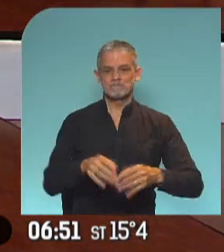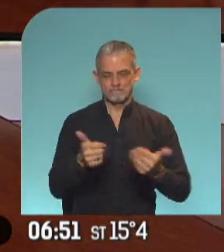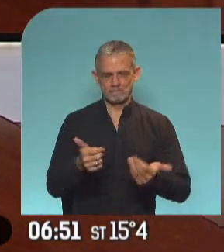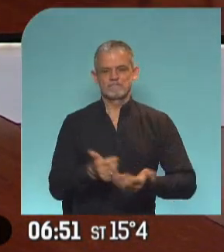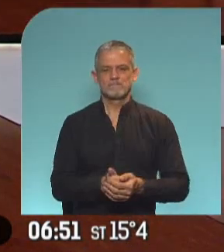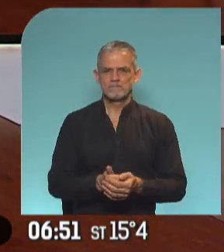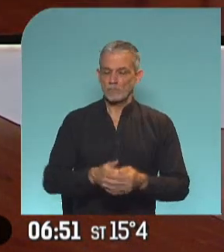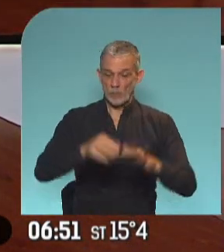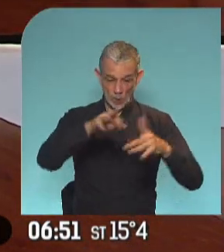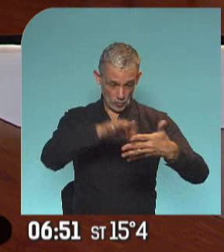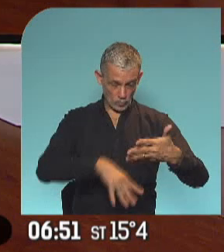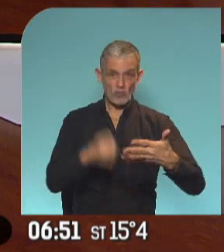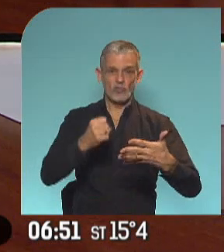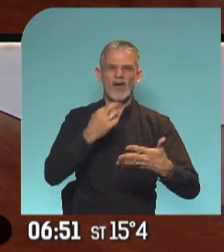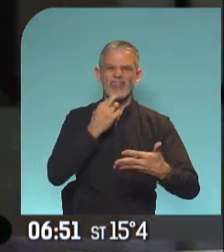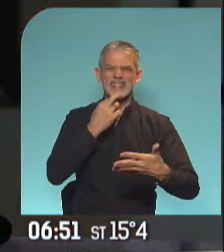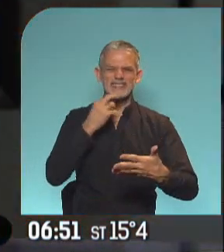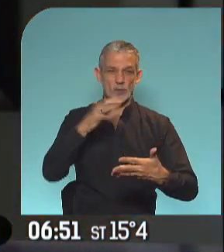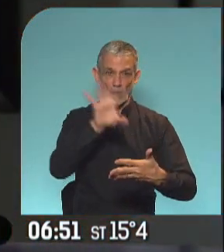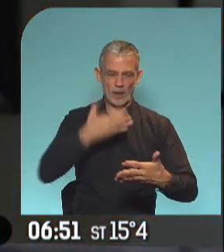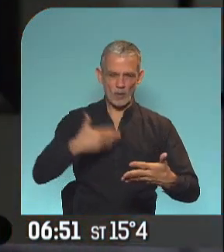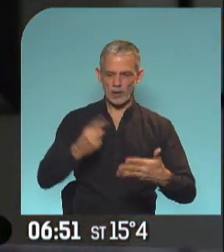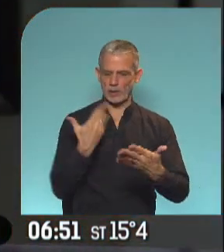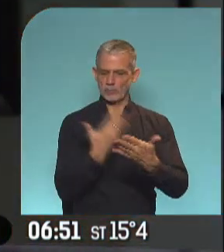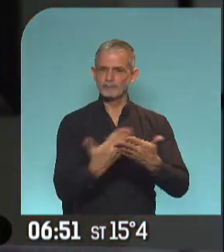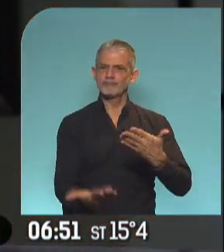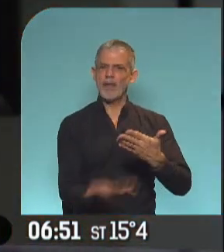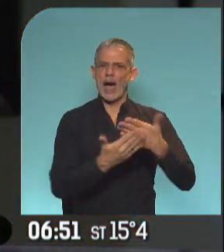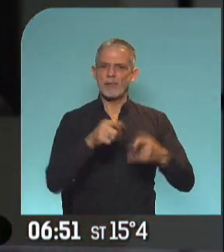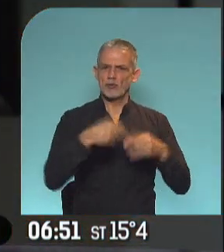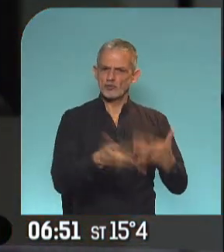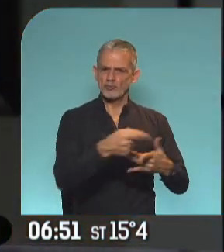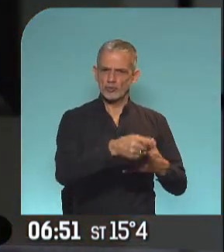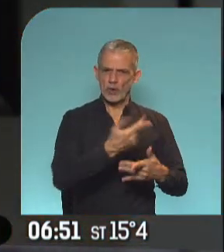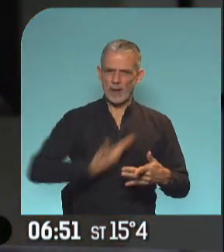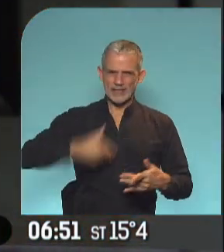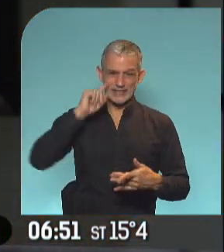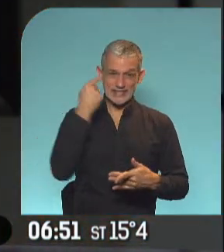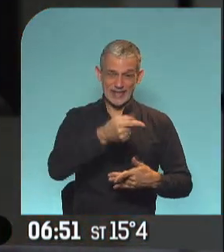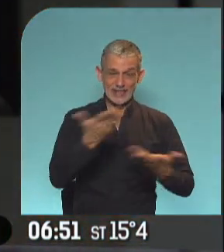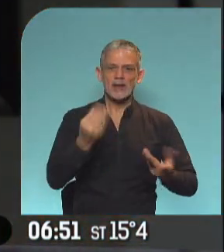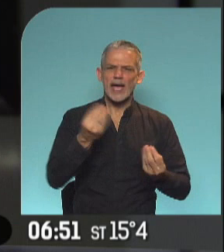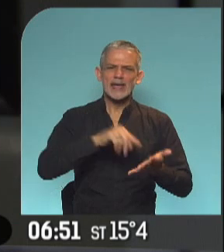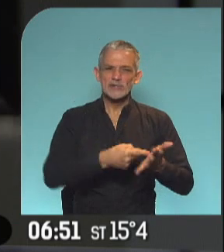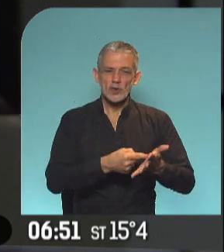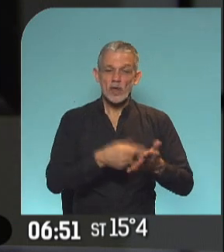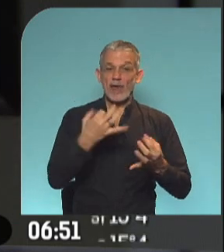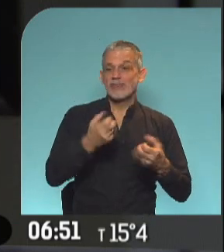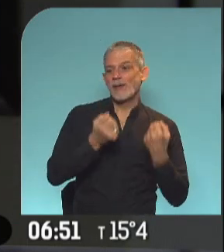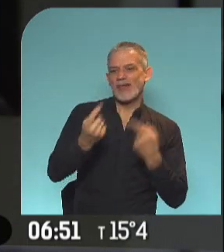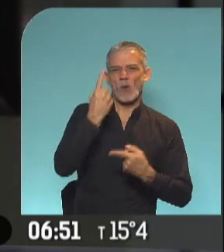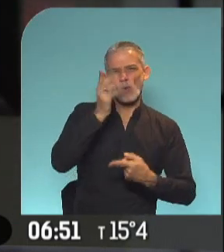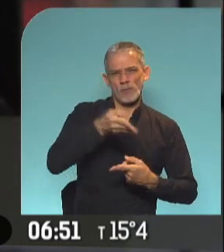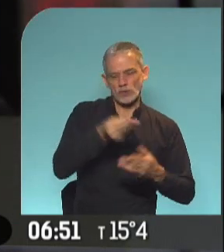sí, contundente. 19 gobernadores respaldaron la decisión del gobierno nacional, en principio, de que la ciudad ceda un